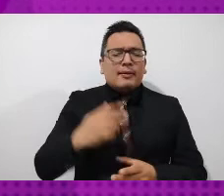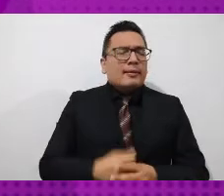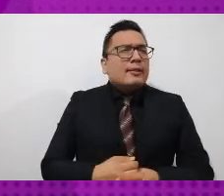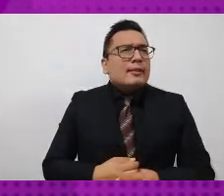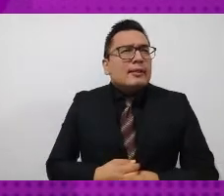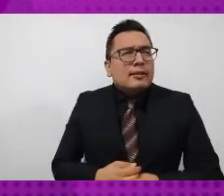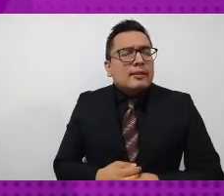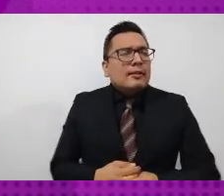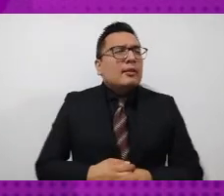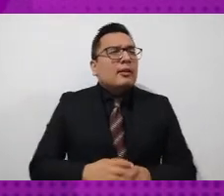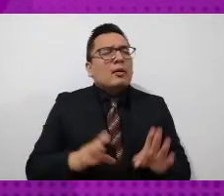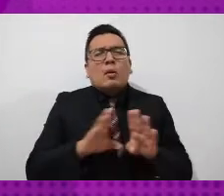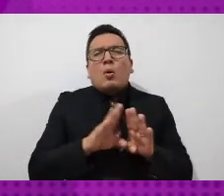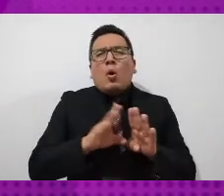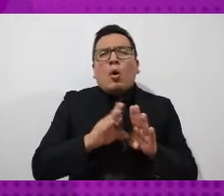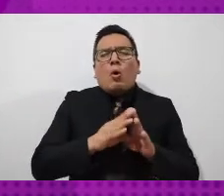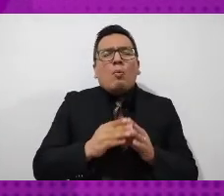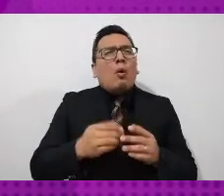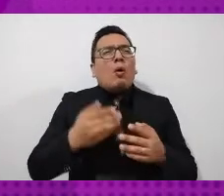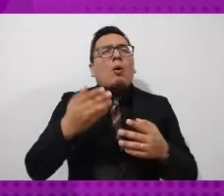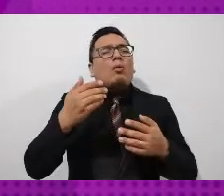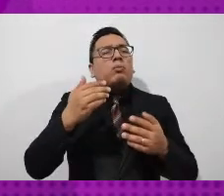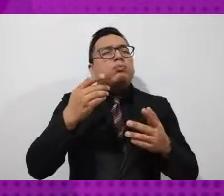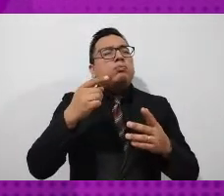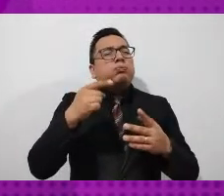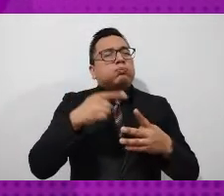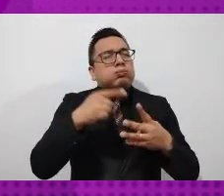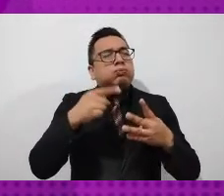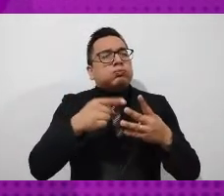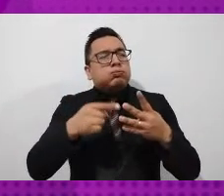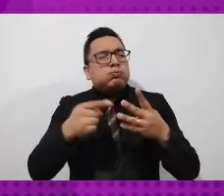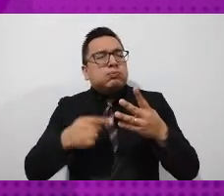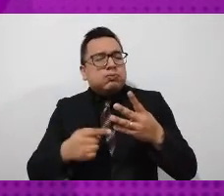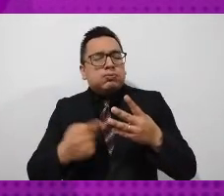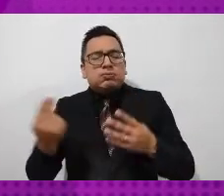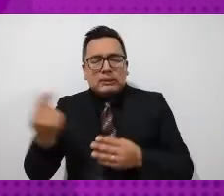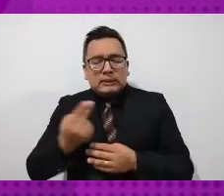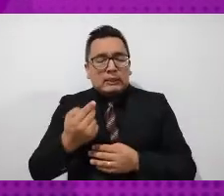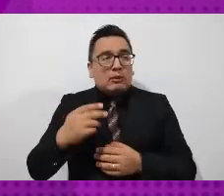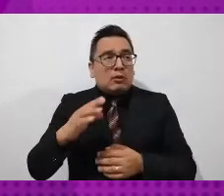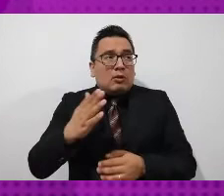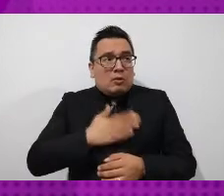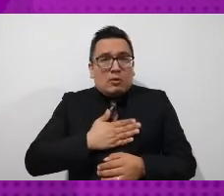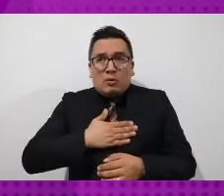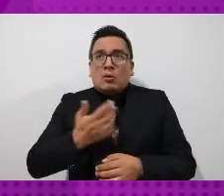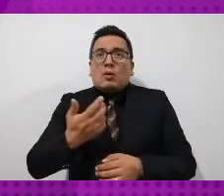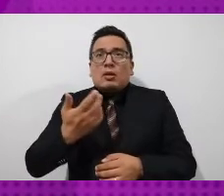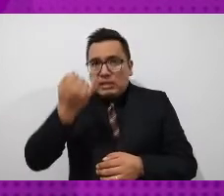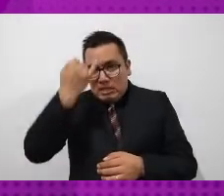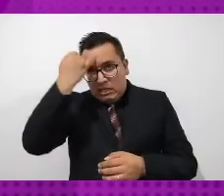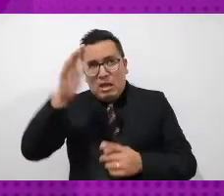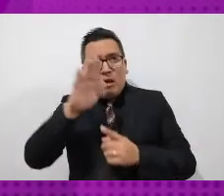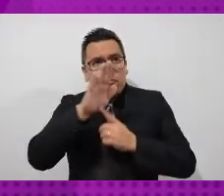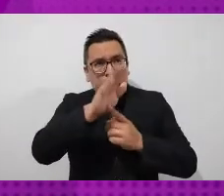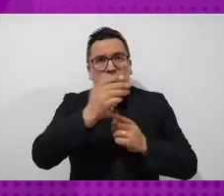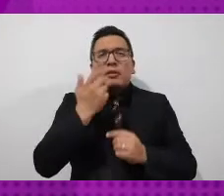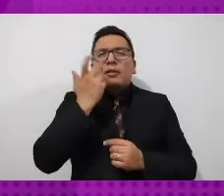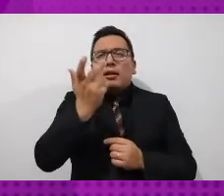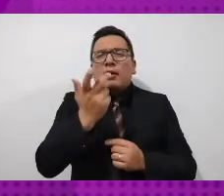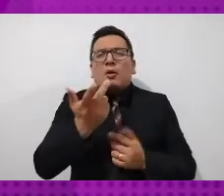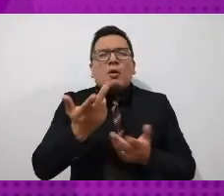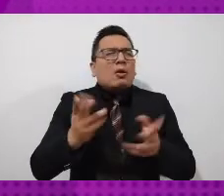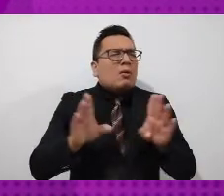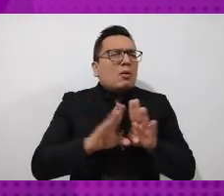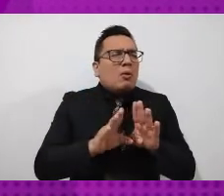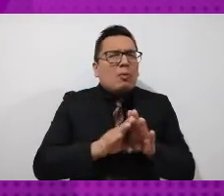proceso que se lleva a cabo, que se tiene que vivir cuando presentamos como ciudadanas y ciudadanos una iniciativa popular? ¿A qué nos